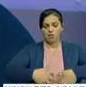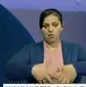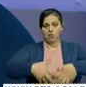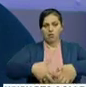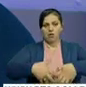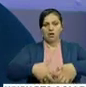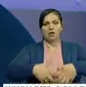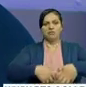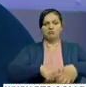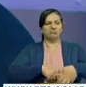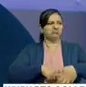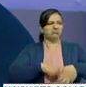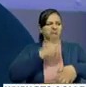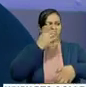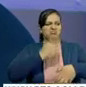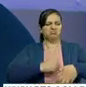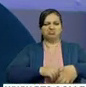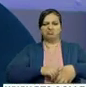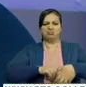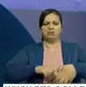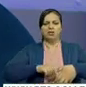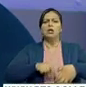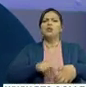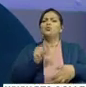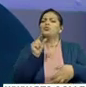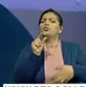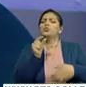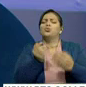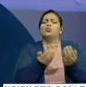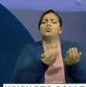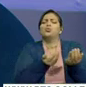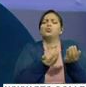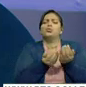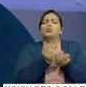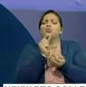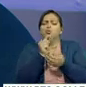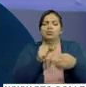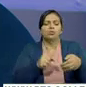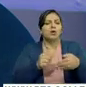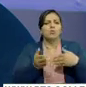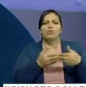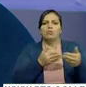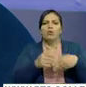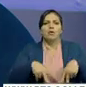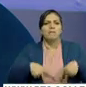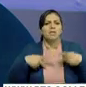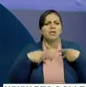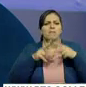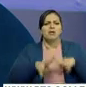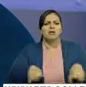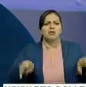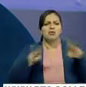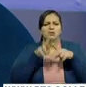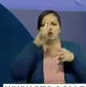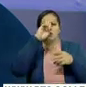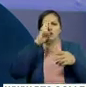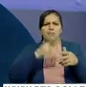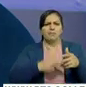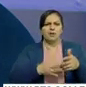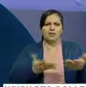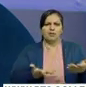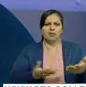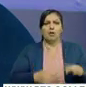se escuche esa voz y que no legislen únicamente pensando en sus intereses personales o también